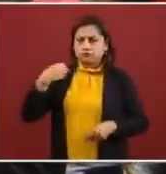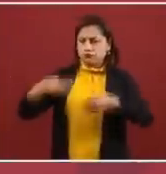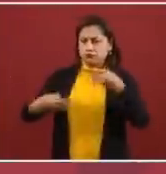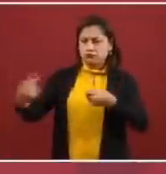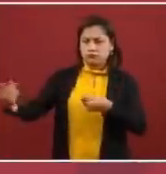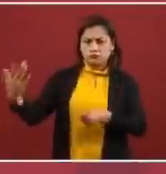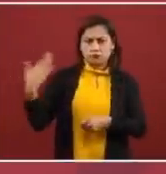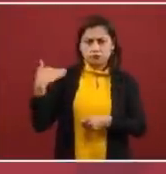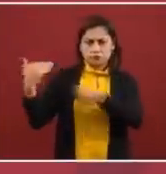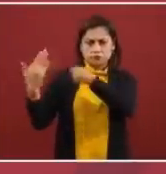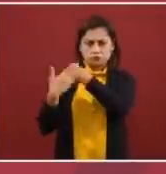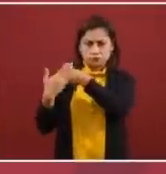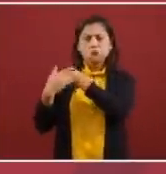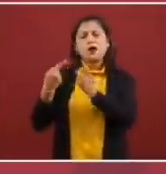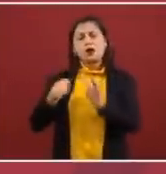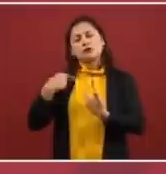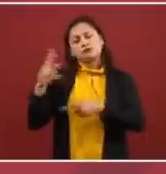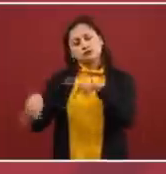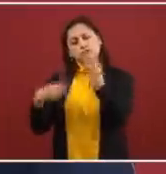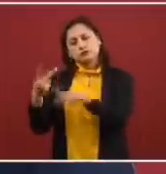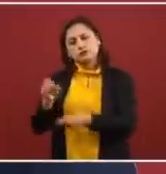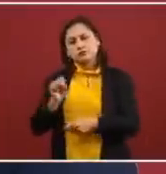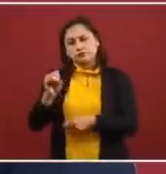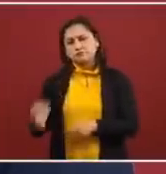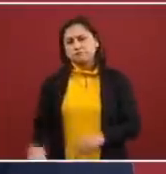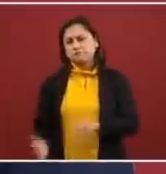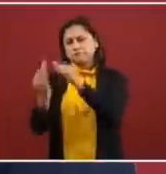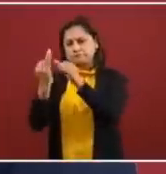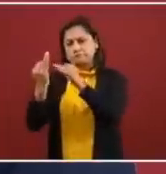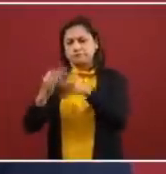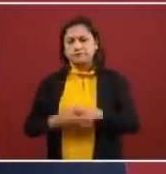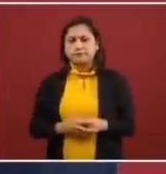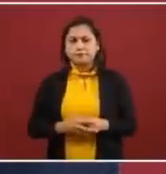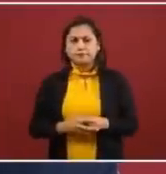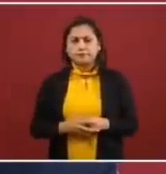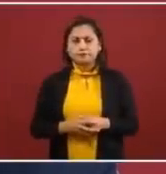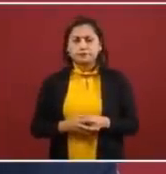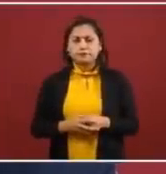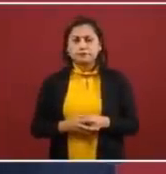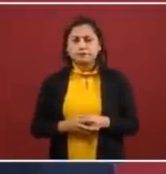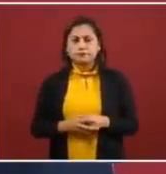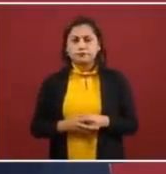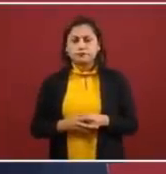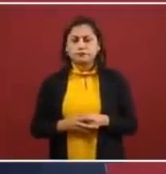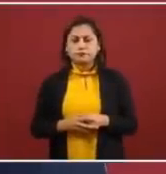lo solicita la autoridad competente para ir a dar